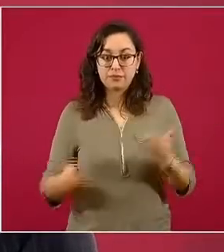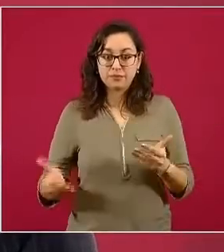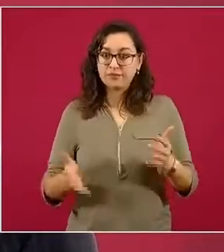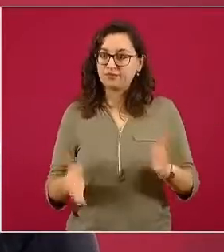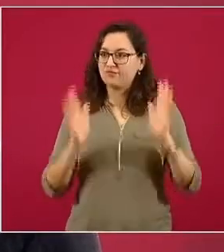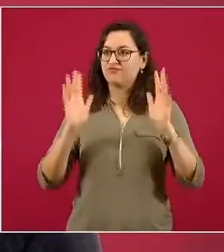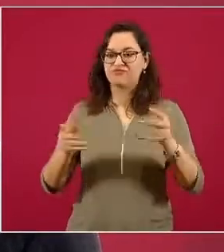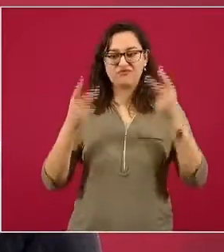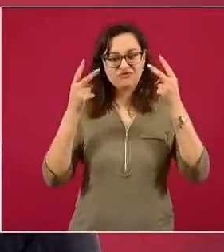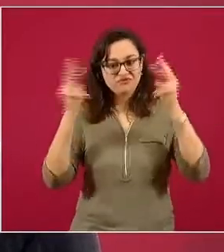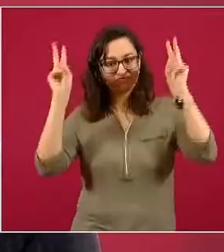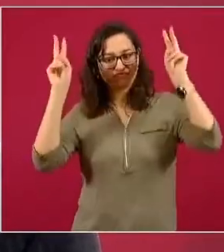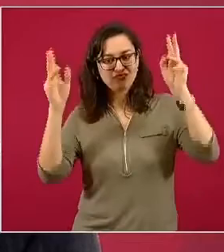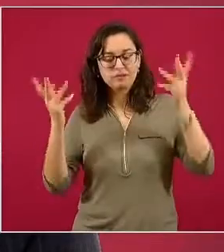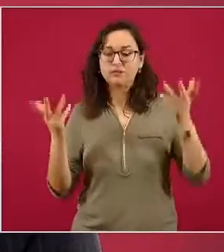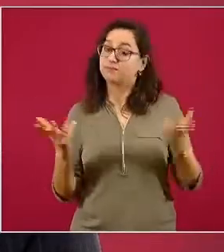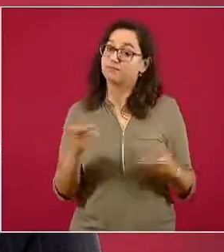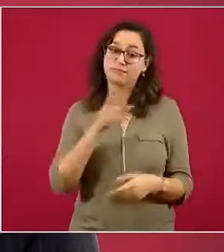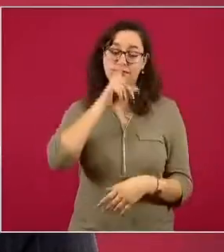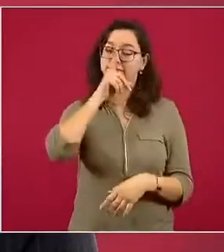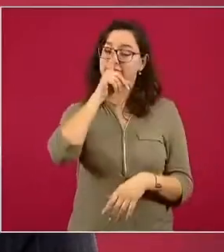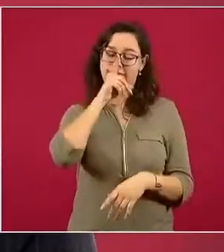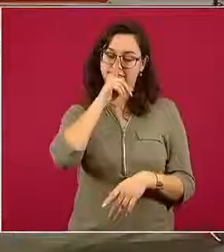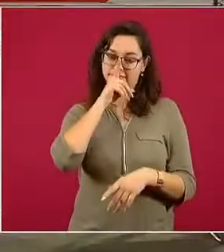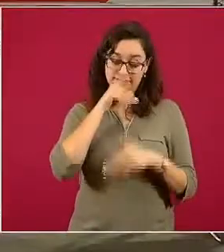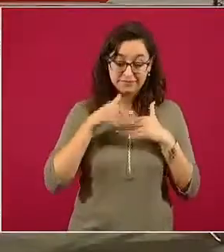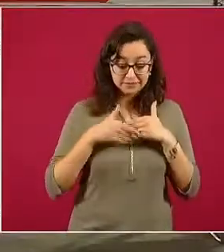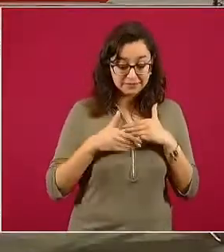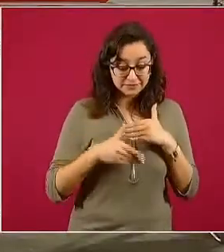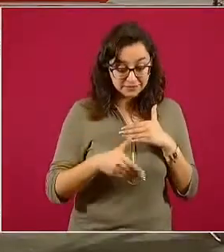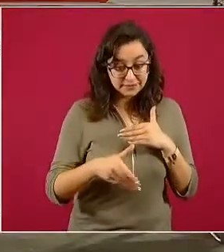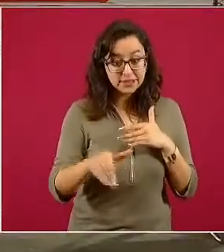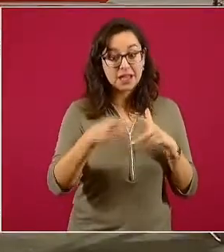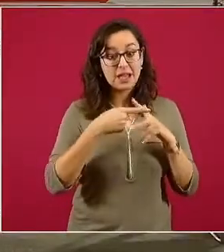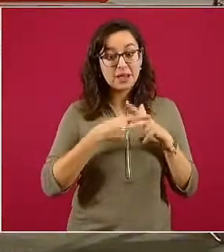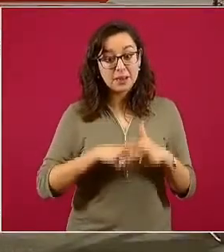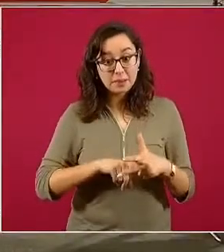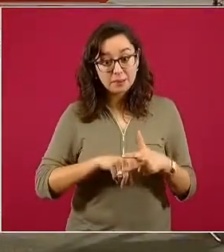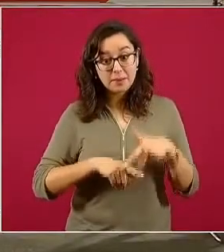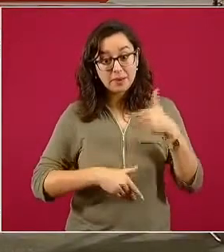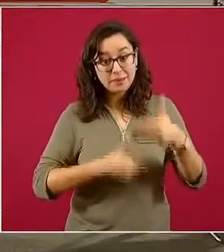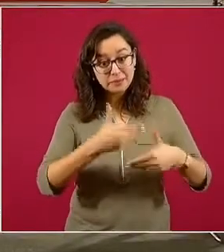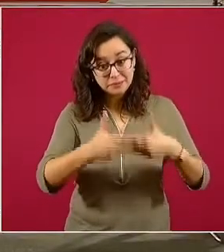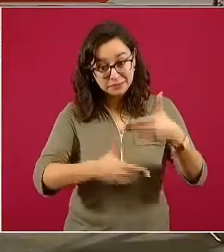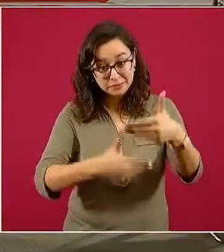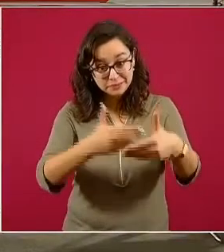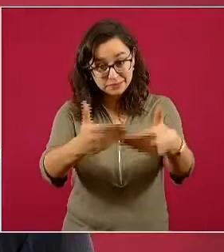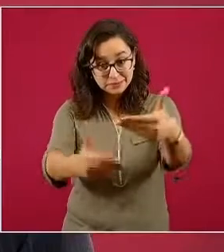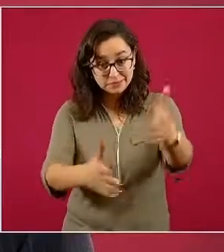vuelo y pensar que ahí se acaba la epidemia, es el principio del fin y no